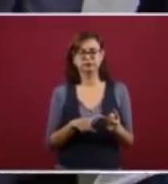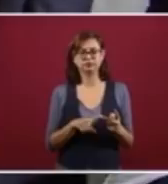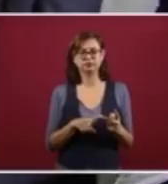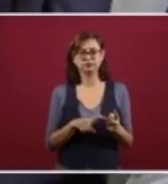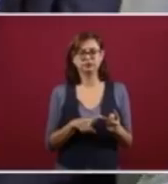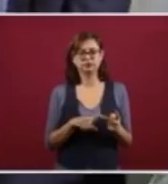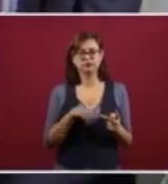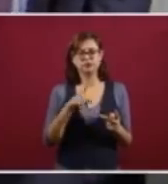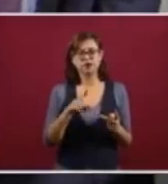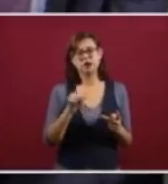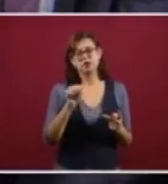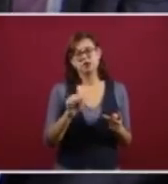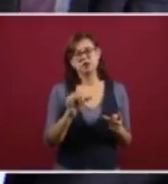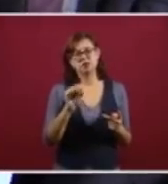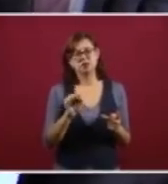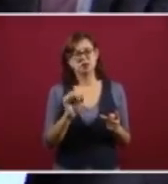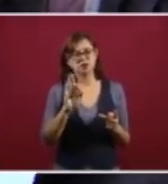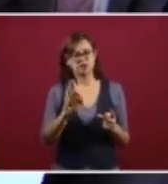la auditoría